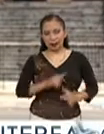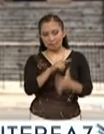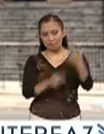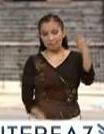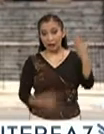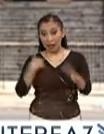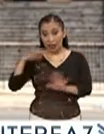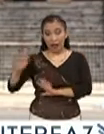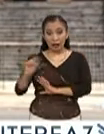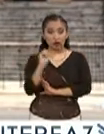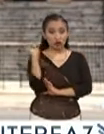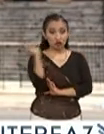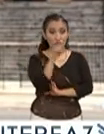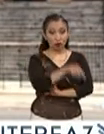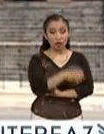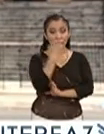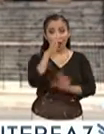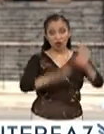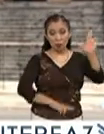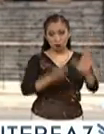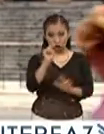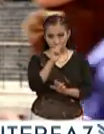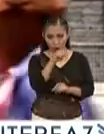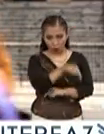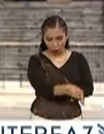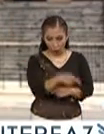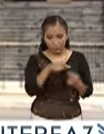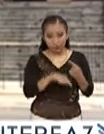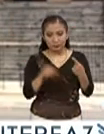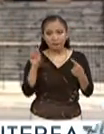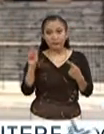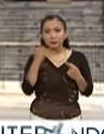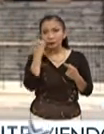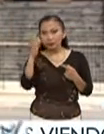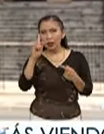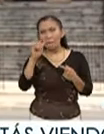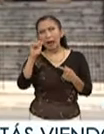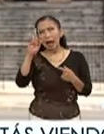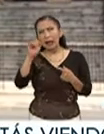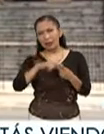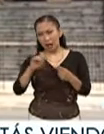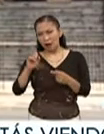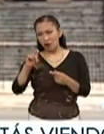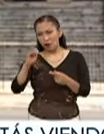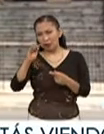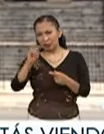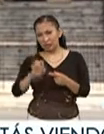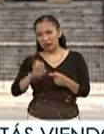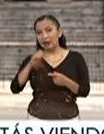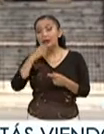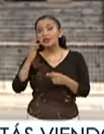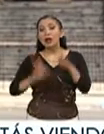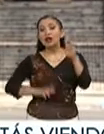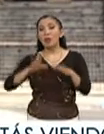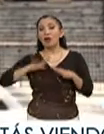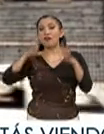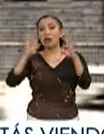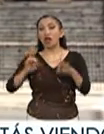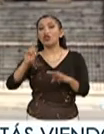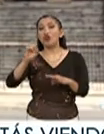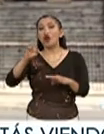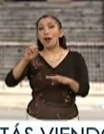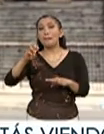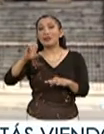En la ciudad de Torreón tenemos la Escuela Normal de Torreón. En la ciudad de Parras de la Fuente tenemos la Escuela Normal Oficial Dora